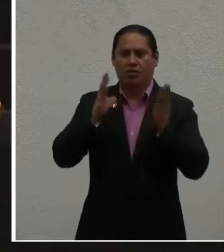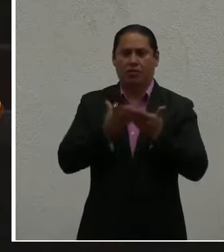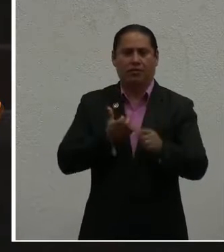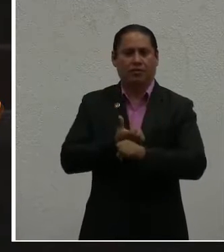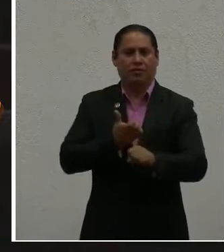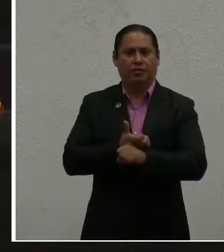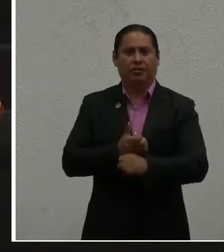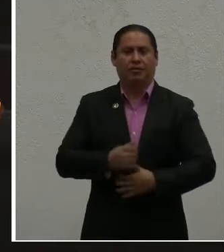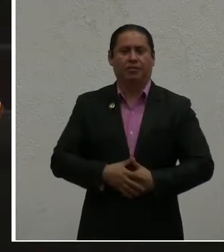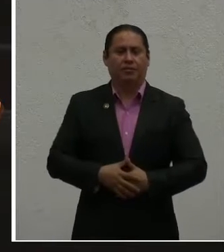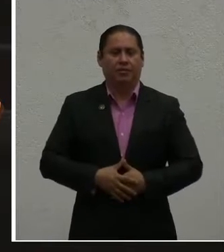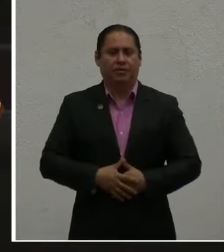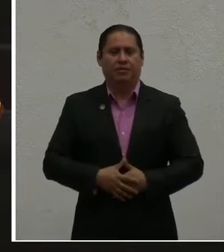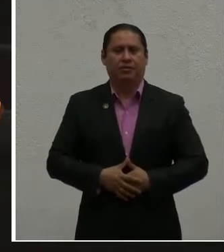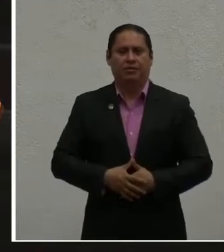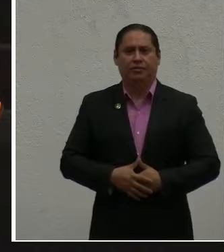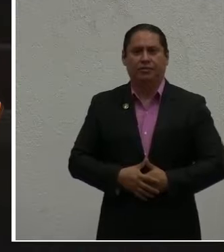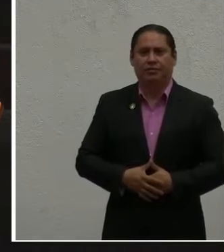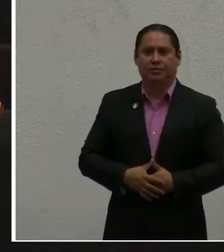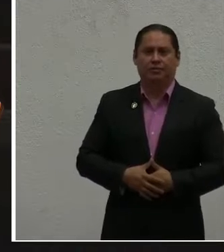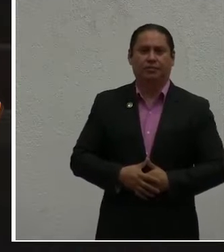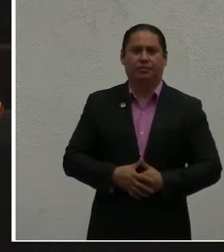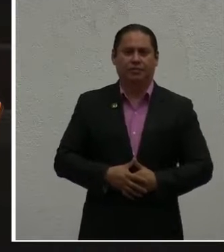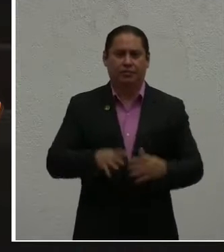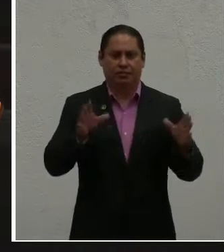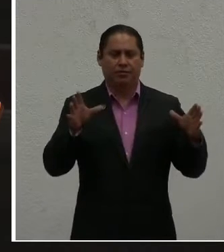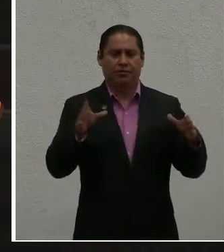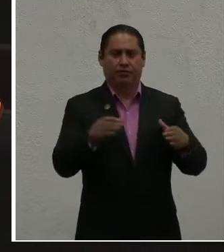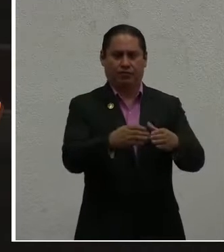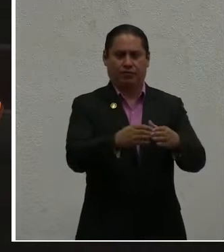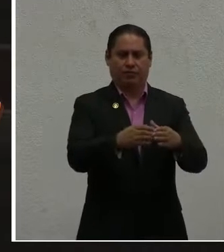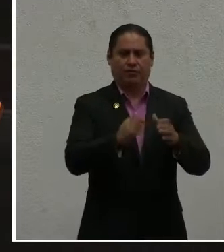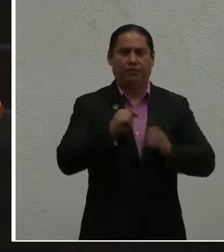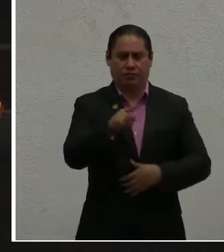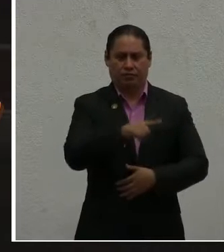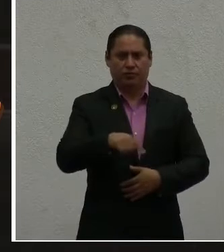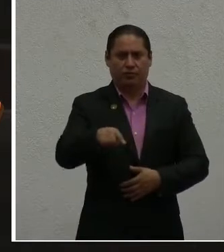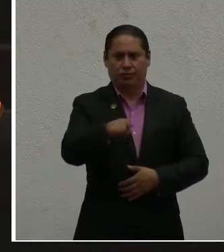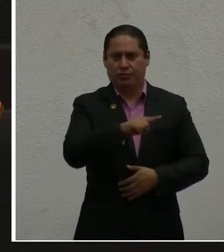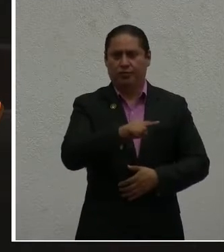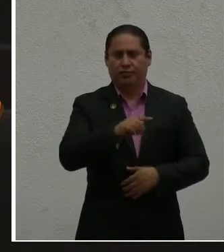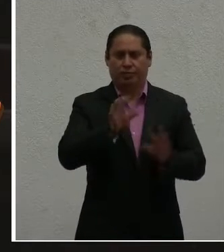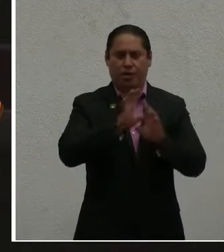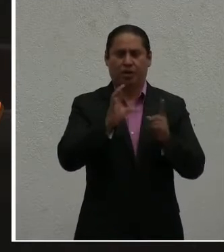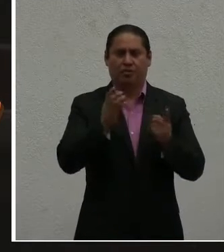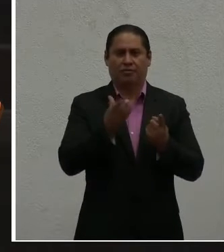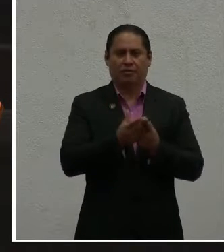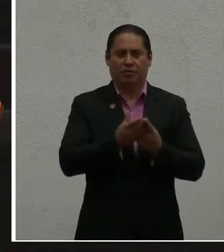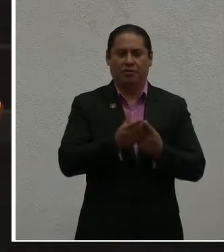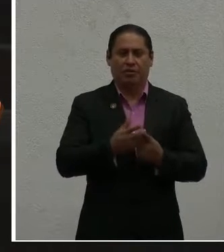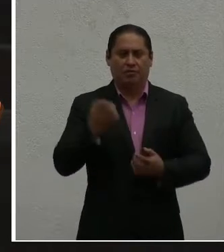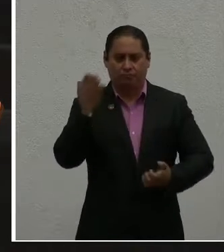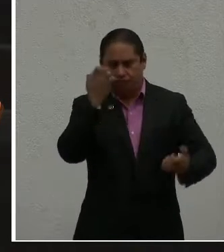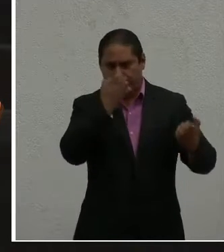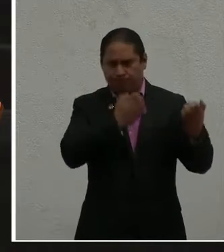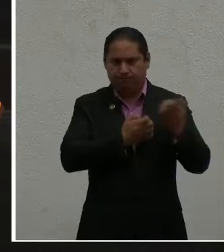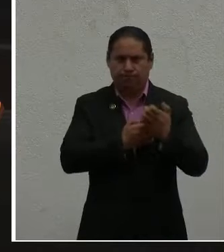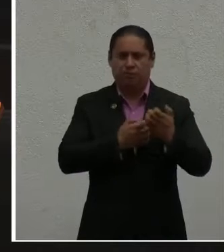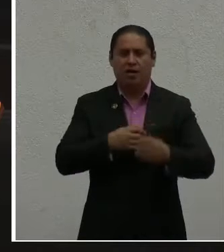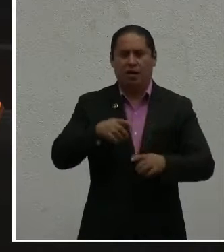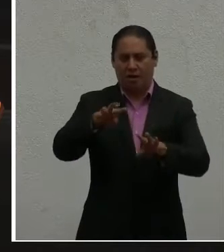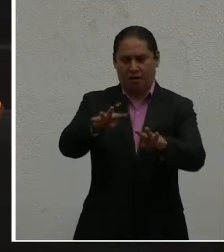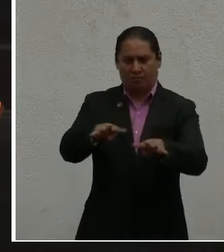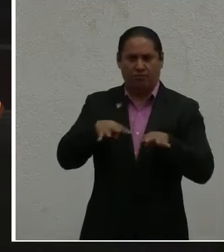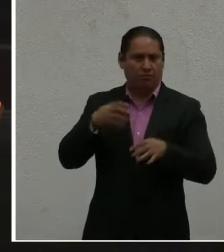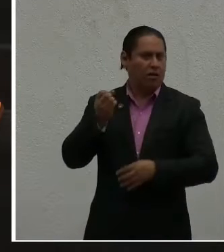Poder Legislativo. Los integrantes de la suscrita comisión sometemos a consideración del Pleno